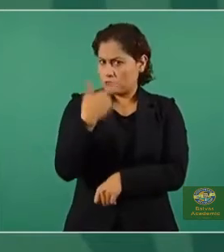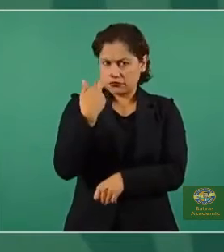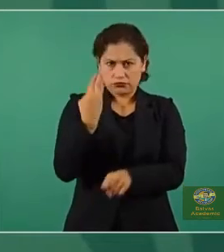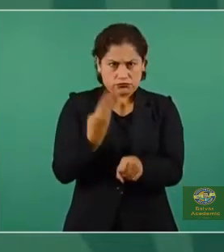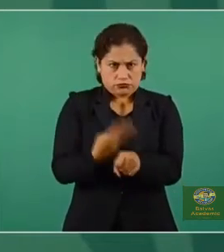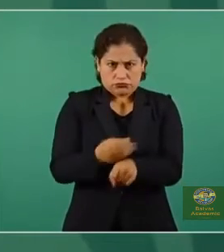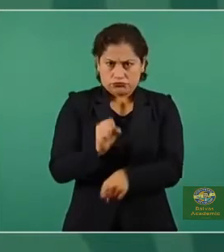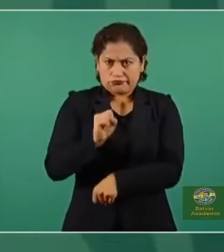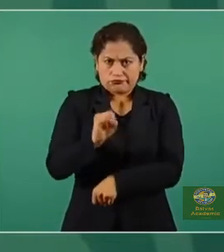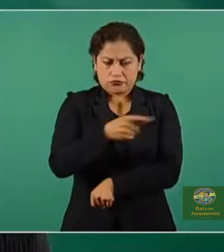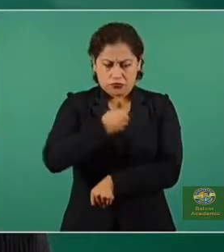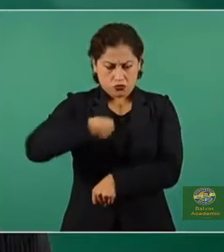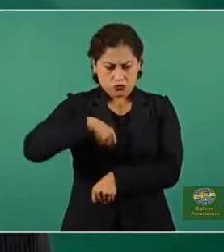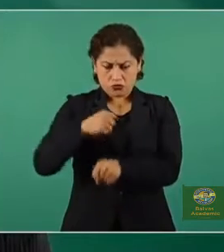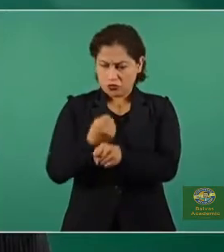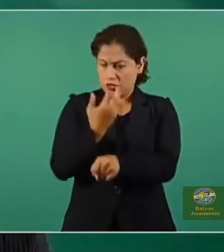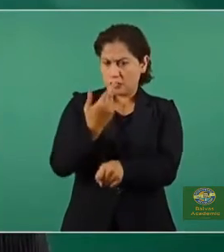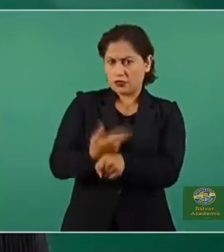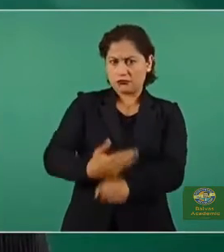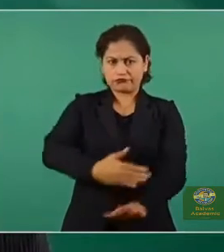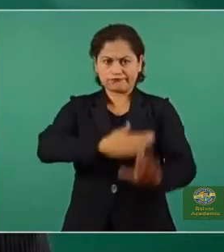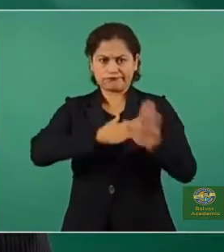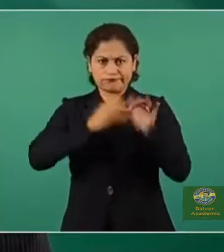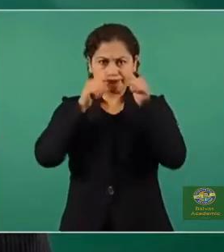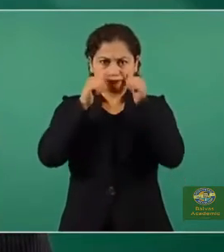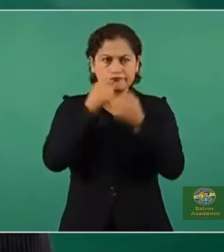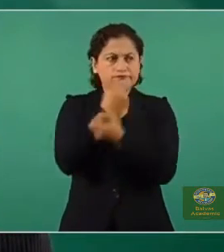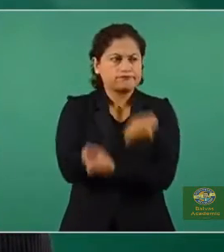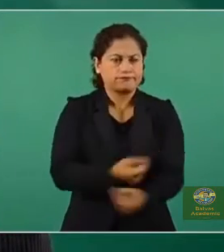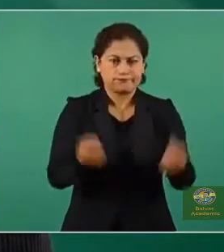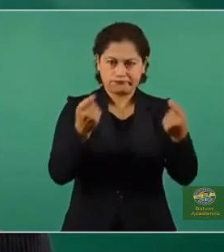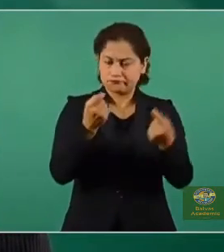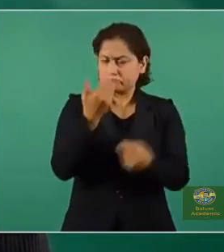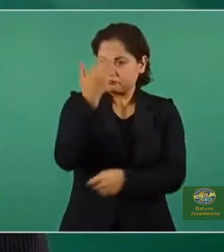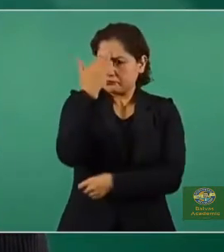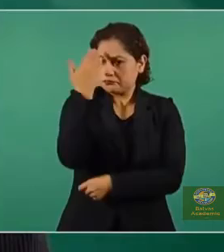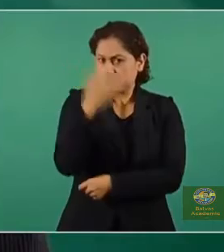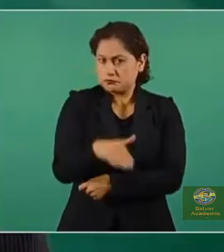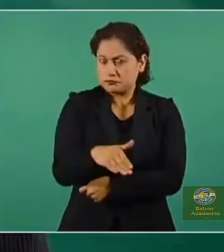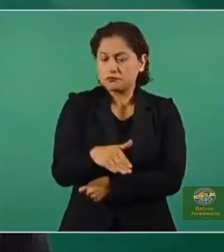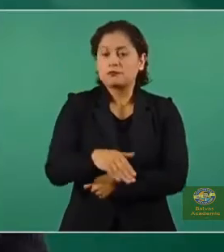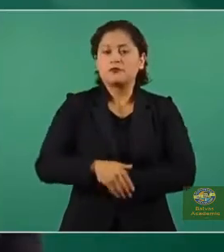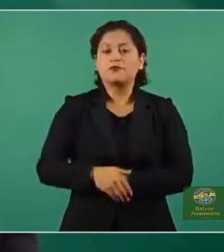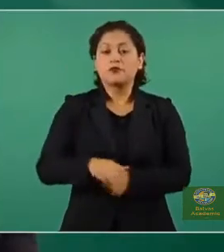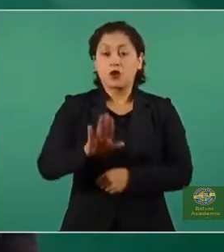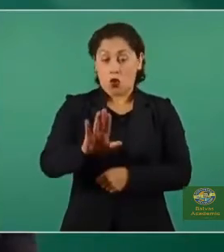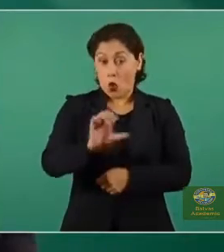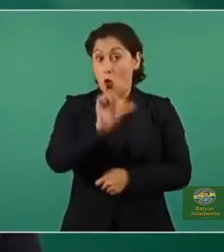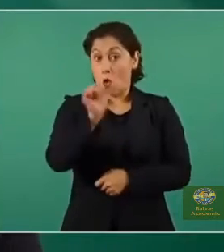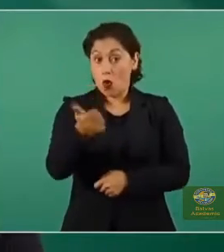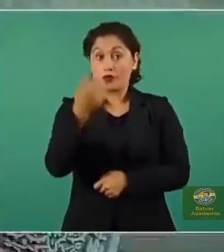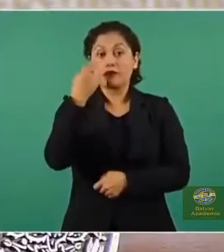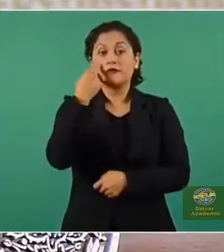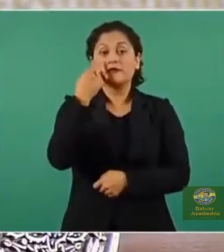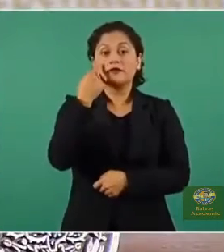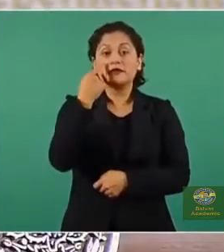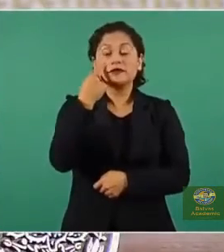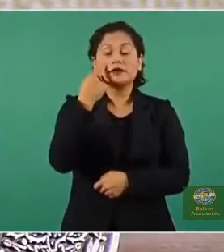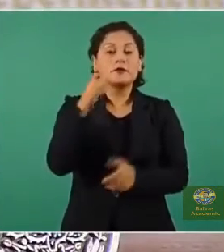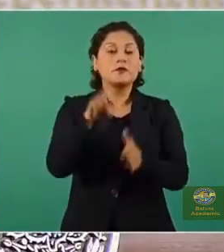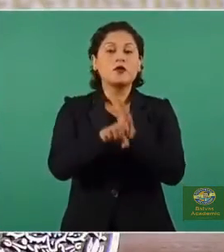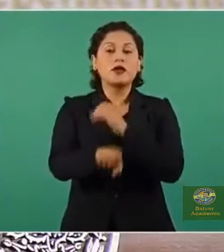sobre todo con nuestros pequeños. Segundo, no había ninguna situación de que